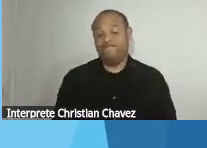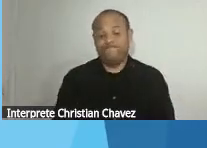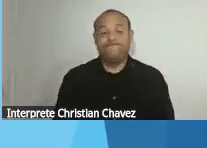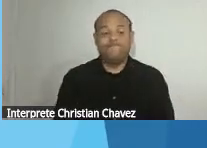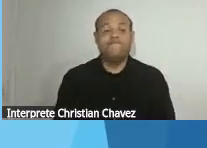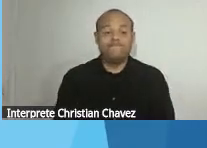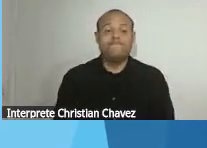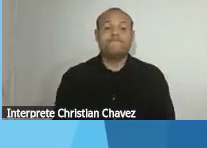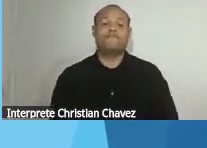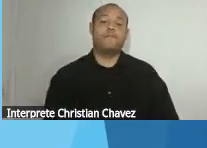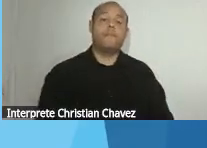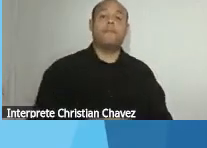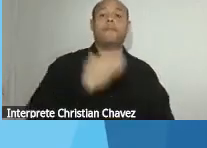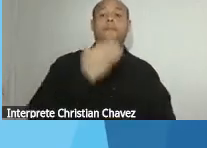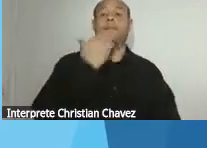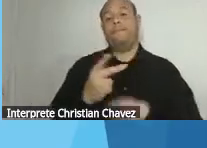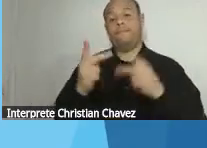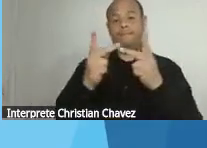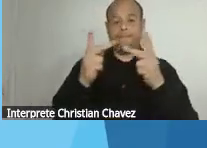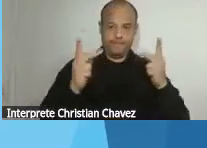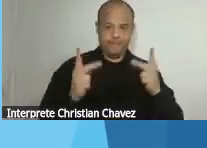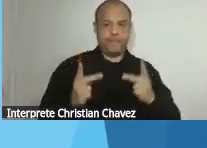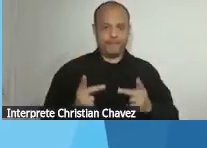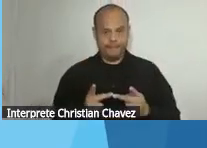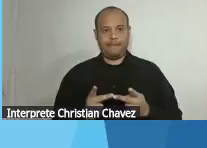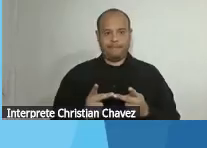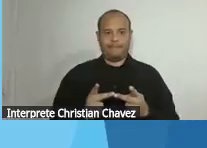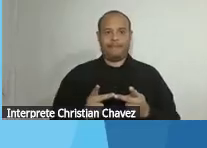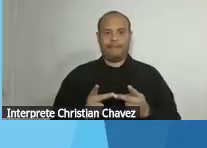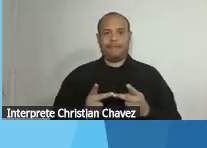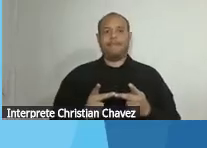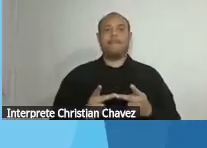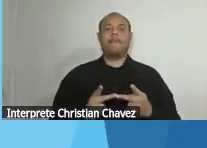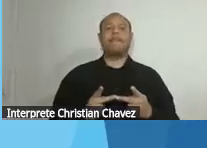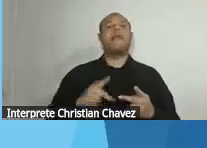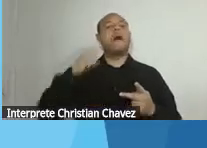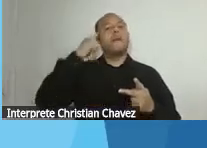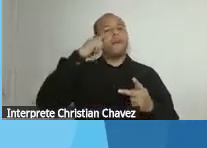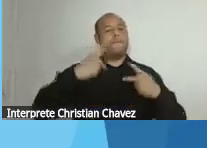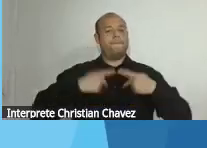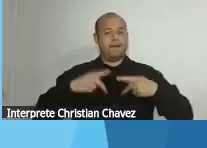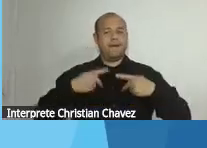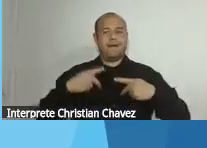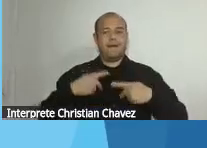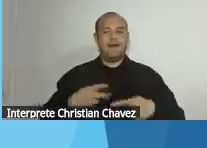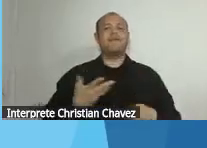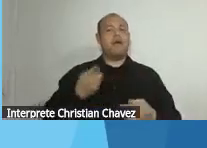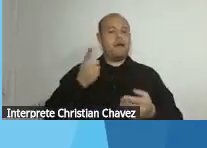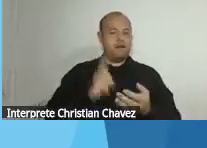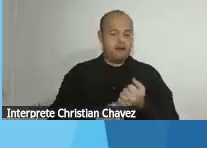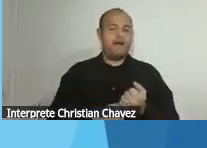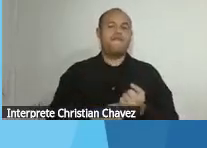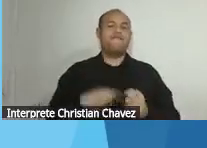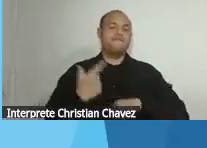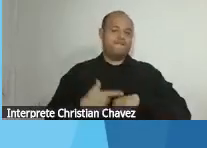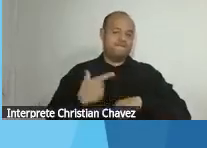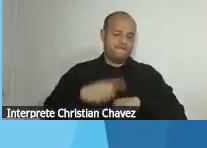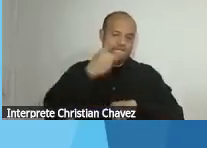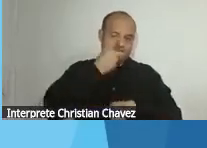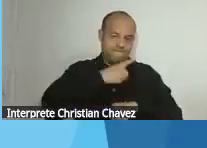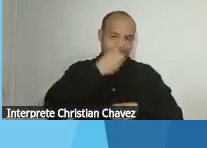Muy bien, vamos a entrar ahora con el tema el plato para personas que viven con diabetes.